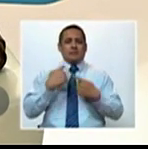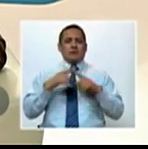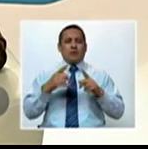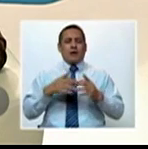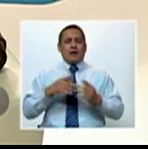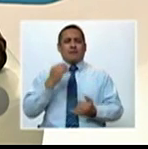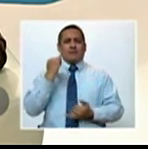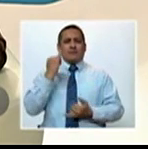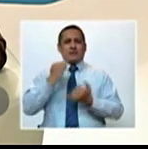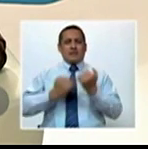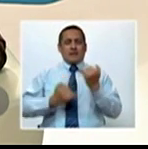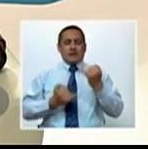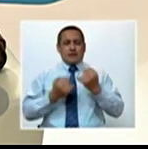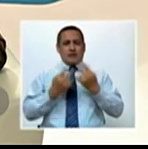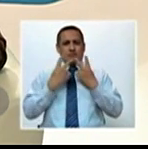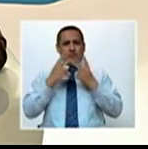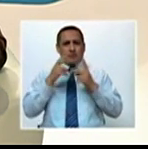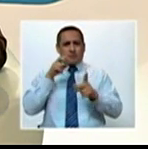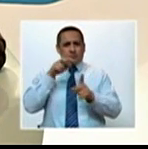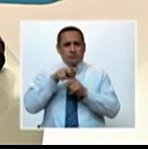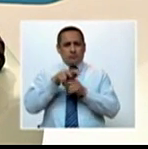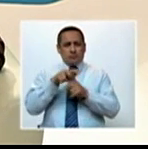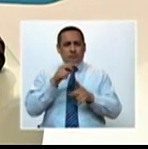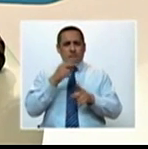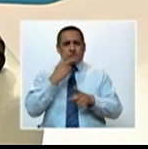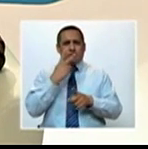aquí era para su